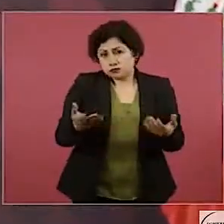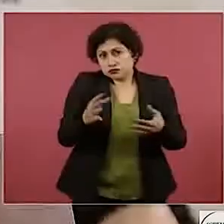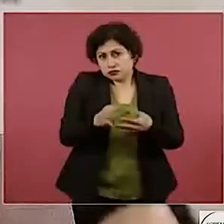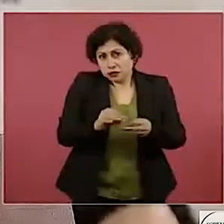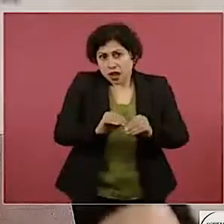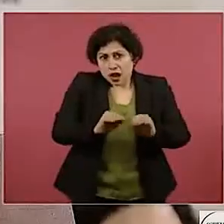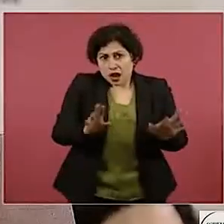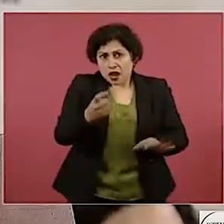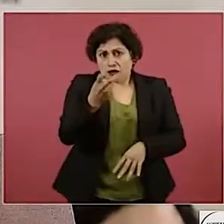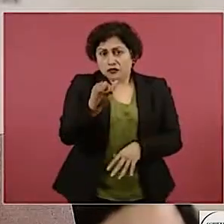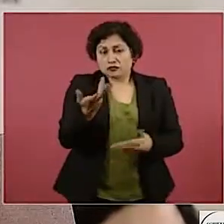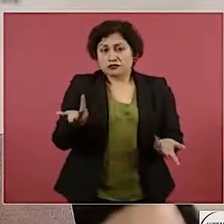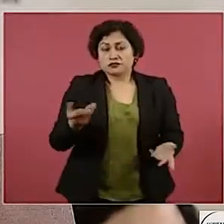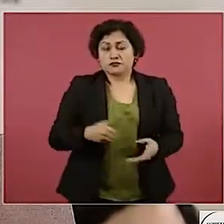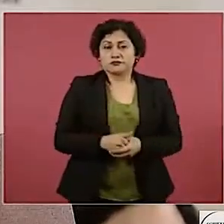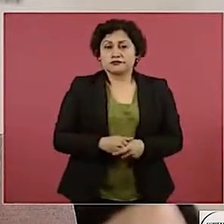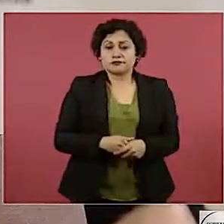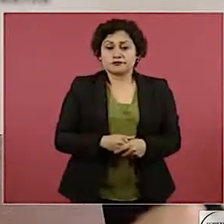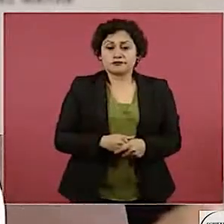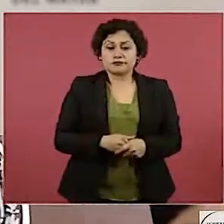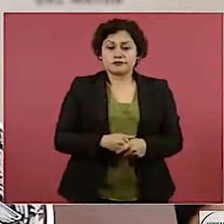Entonces,